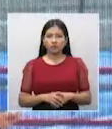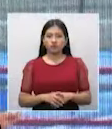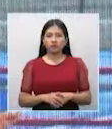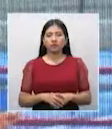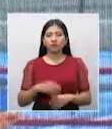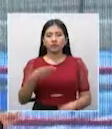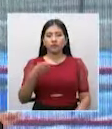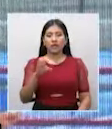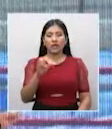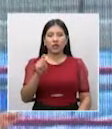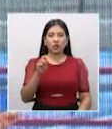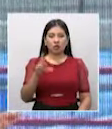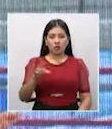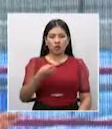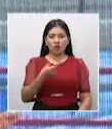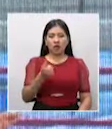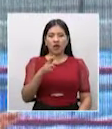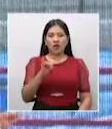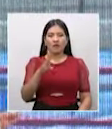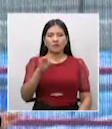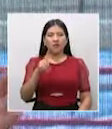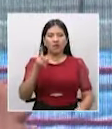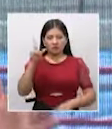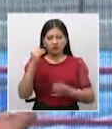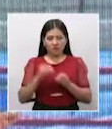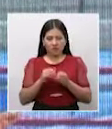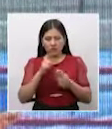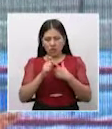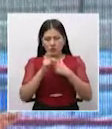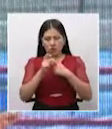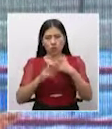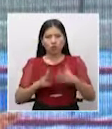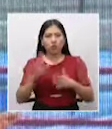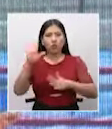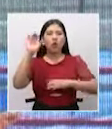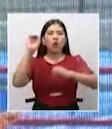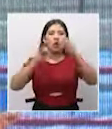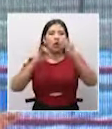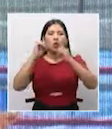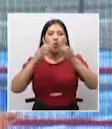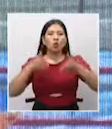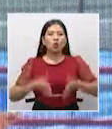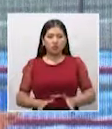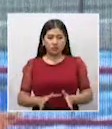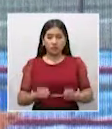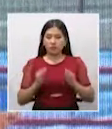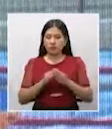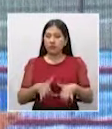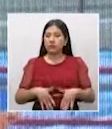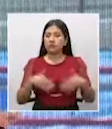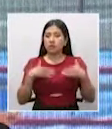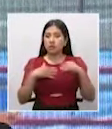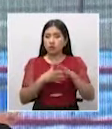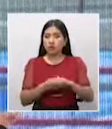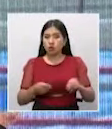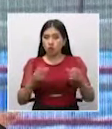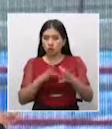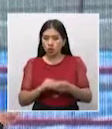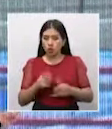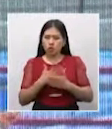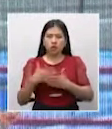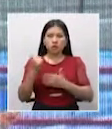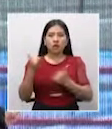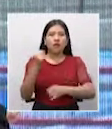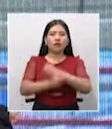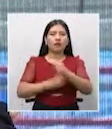Héctor Garibay, el fondista orureño que después de una historia de vida, de superación, a sus 36 años